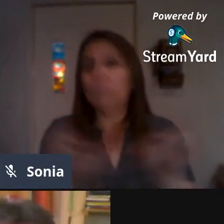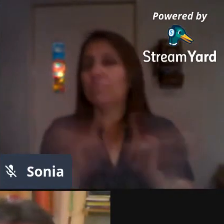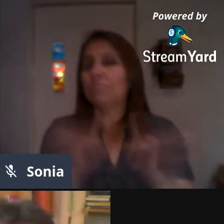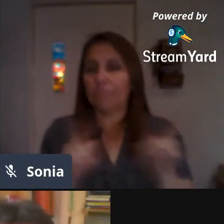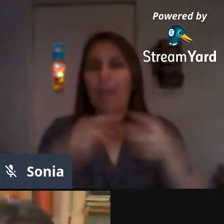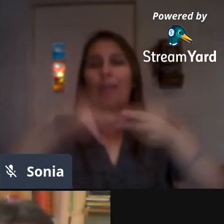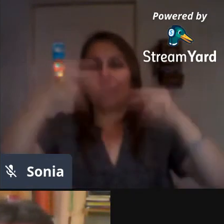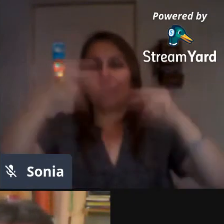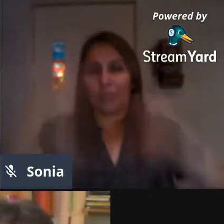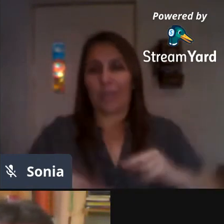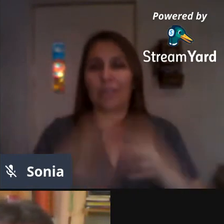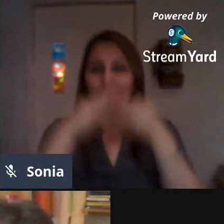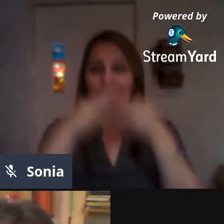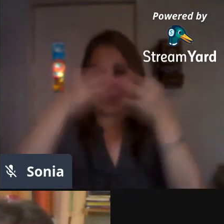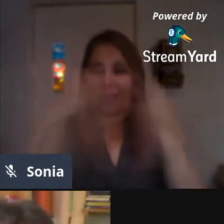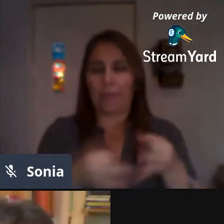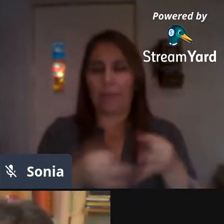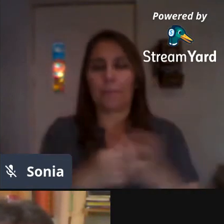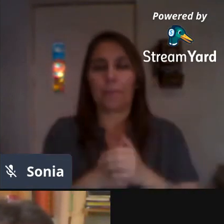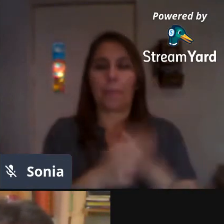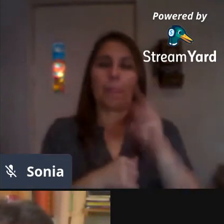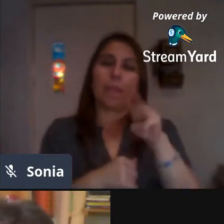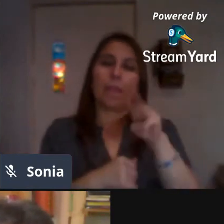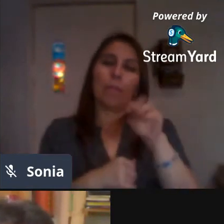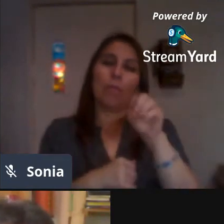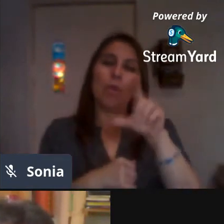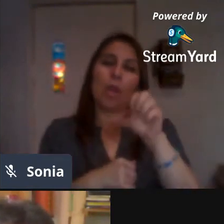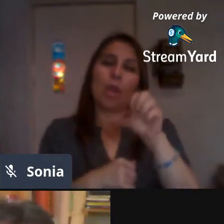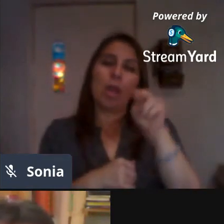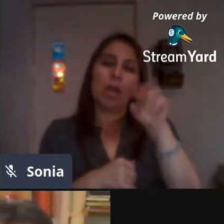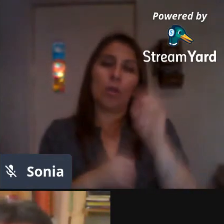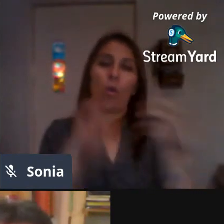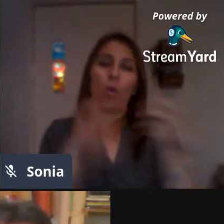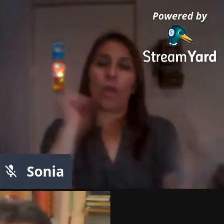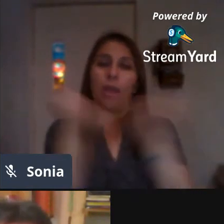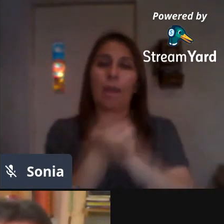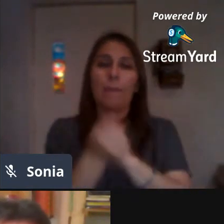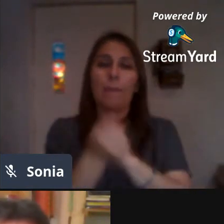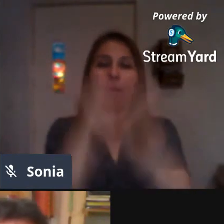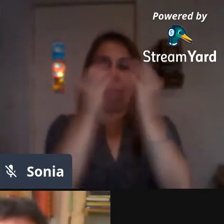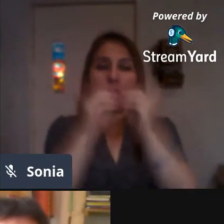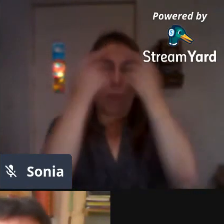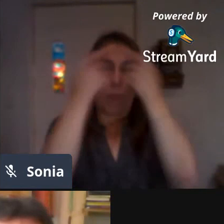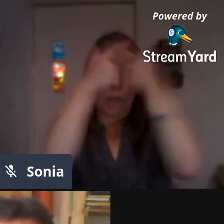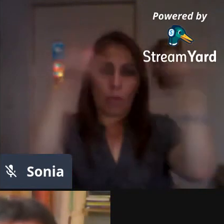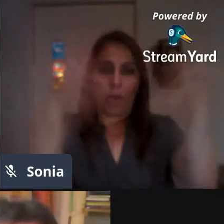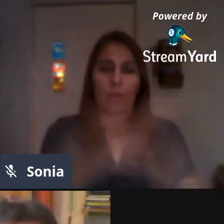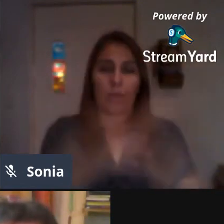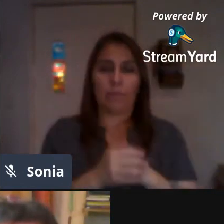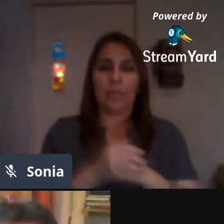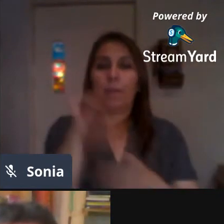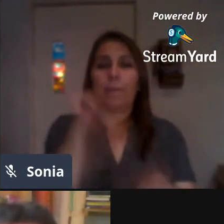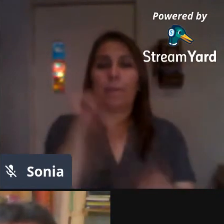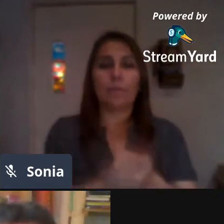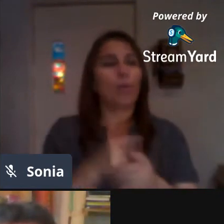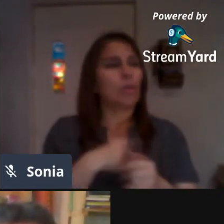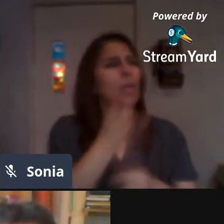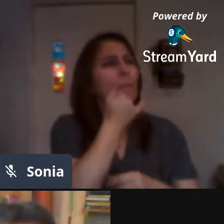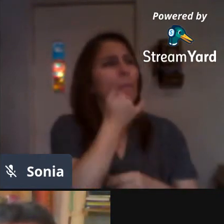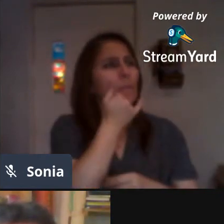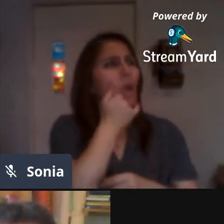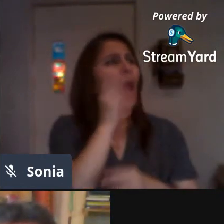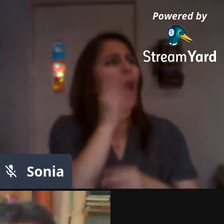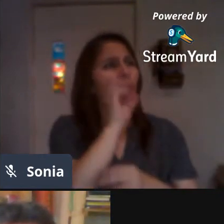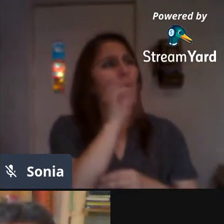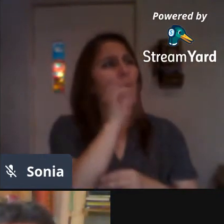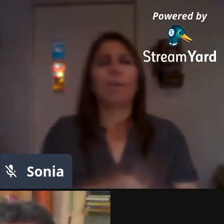mola no esa transformación del lenguaje no no es lo mismo que tú lo cuentes tal cual cuando lo estás escribiendo porque